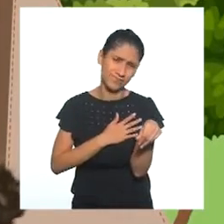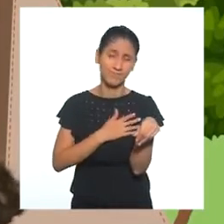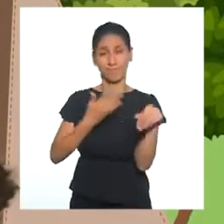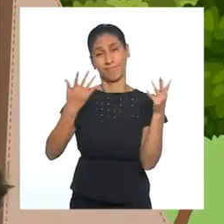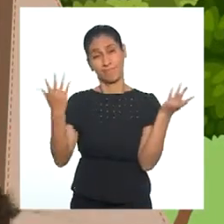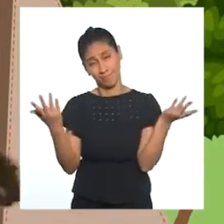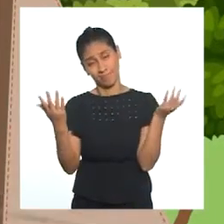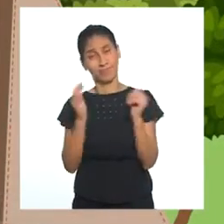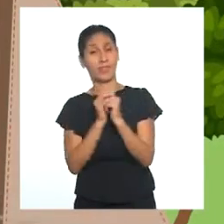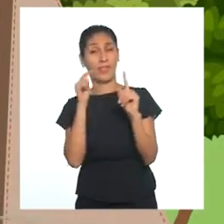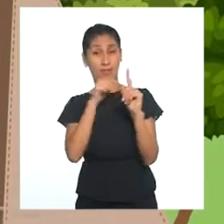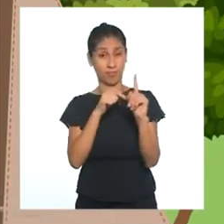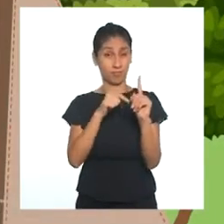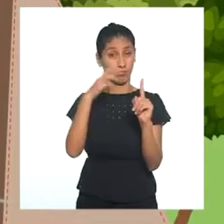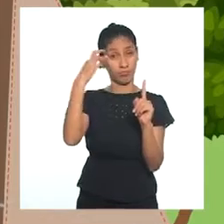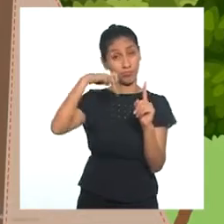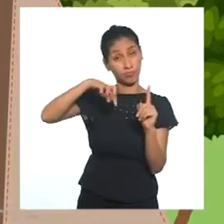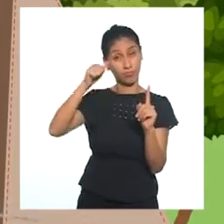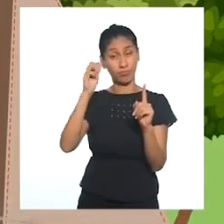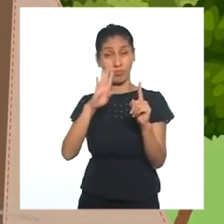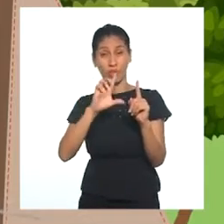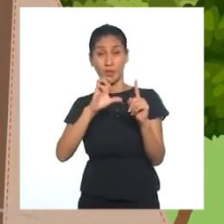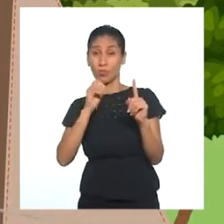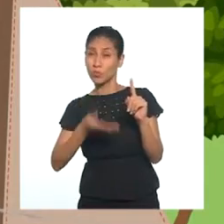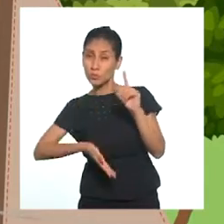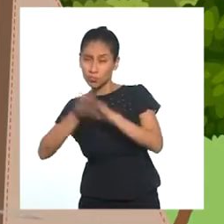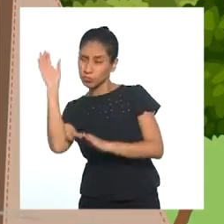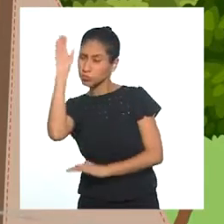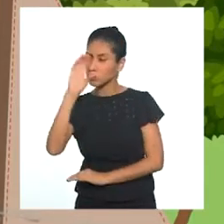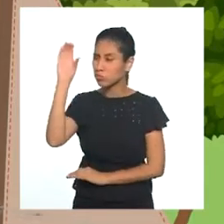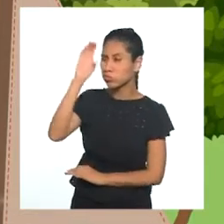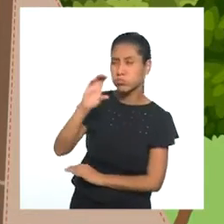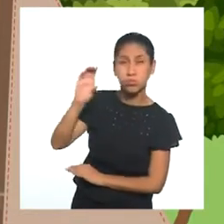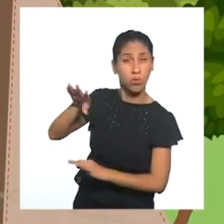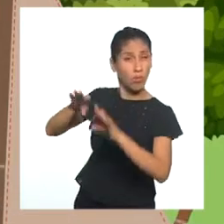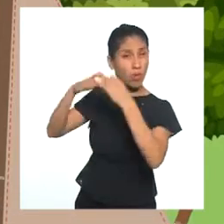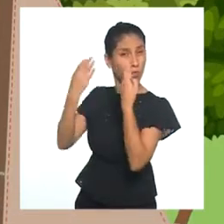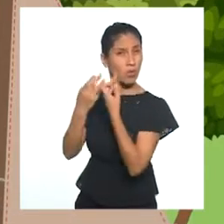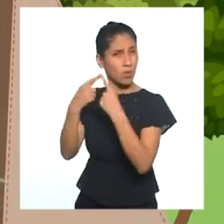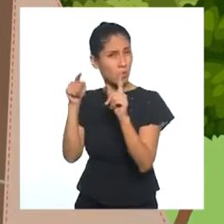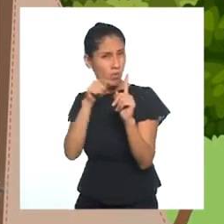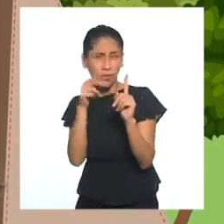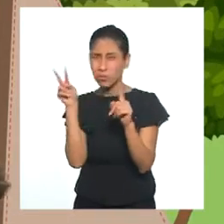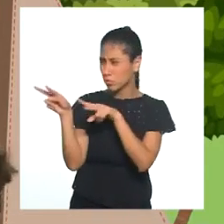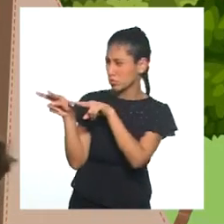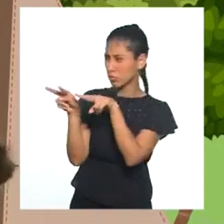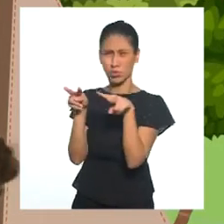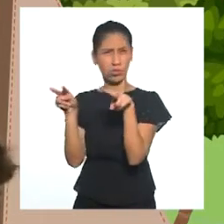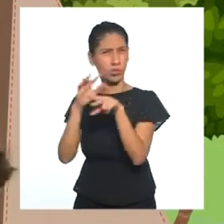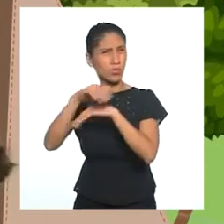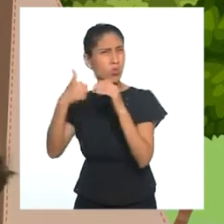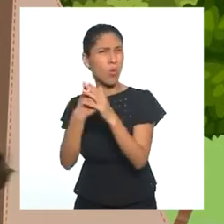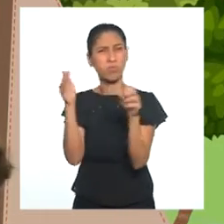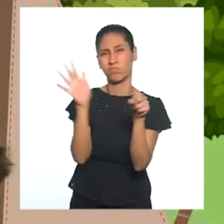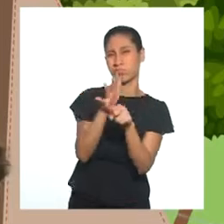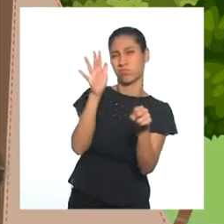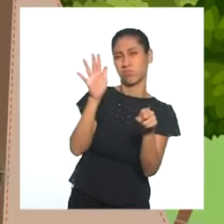Pablo los fue a buscar. ¿Dónde estará? Pero se dio cuenta que todos